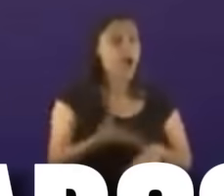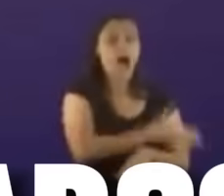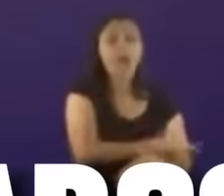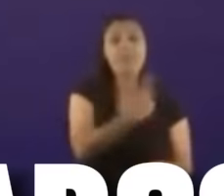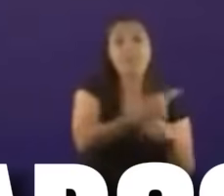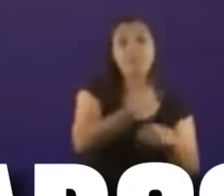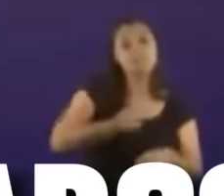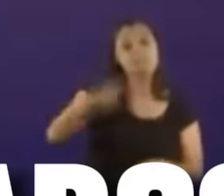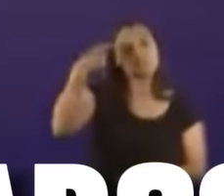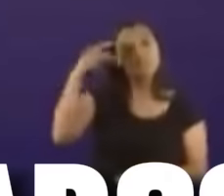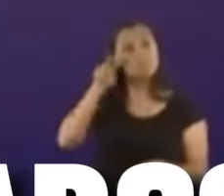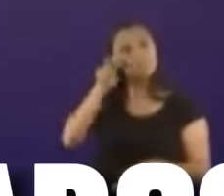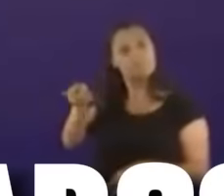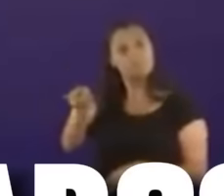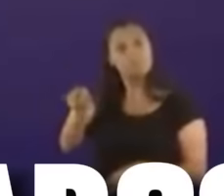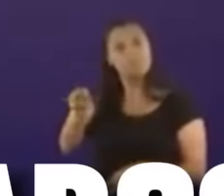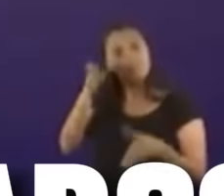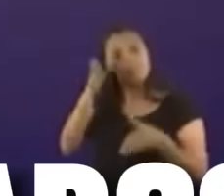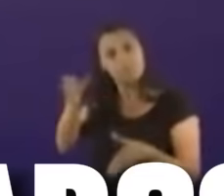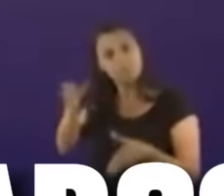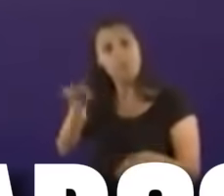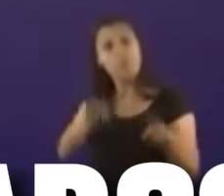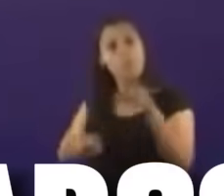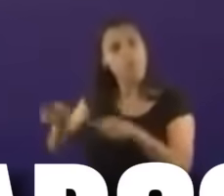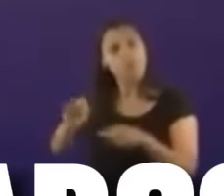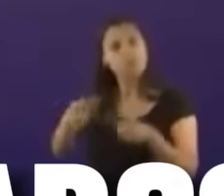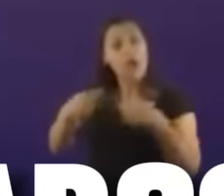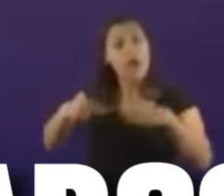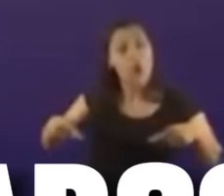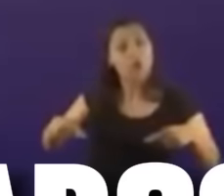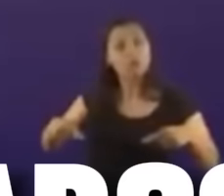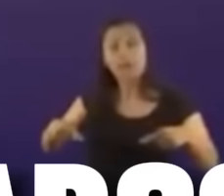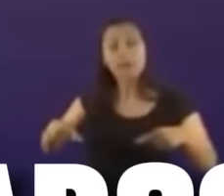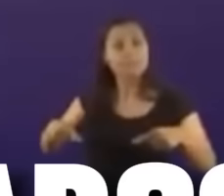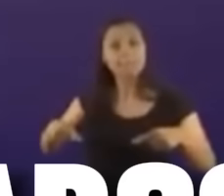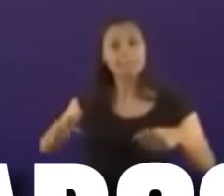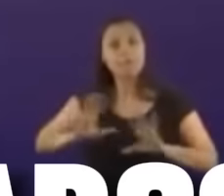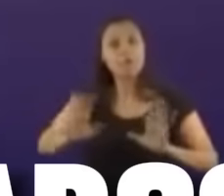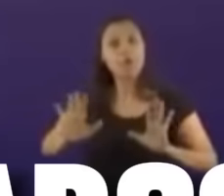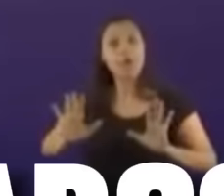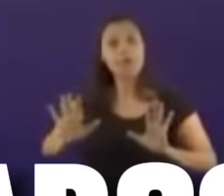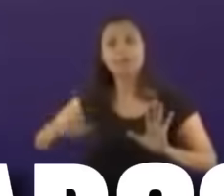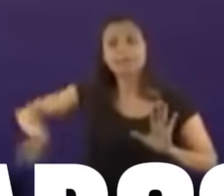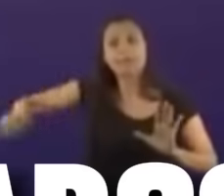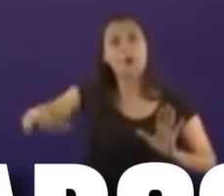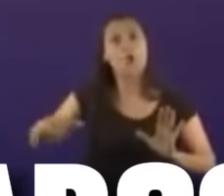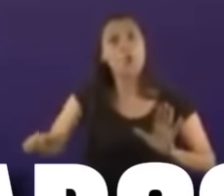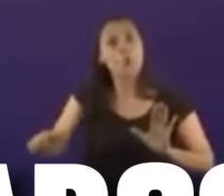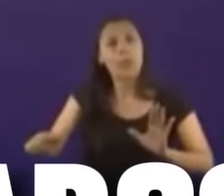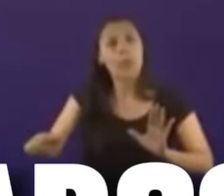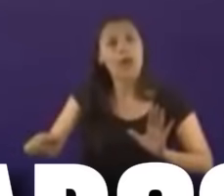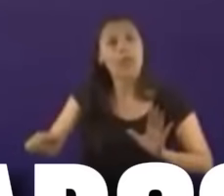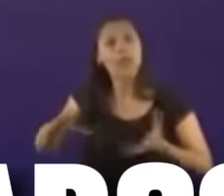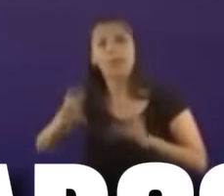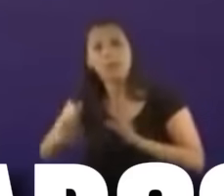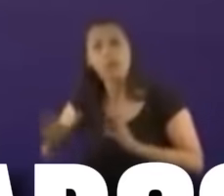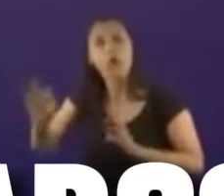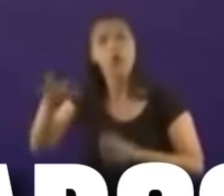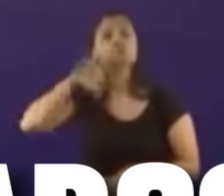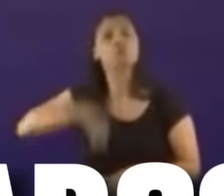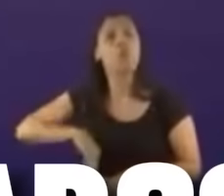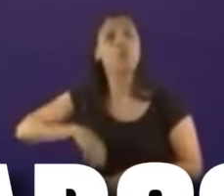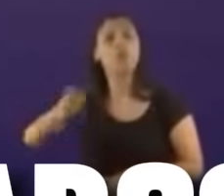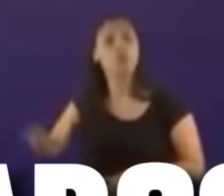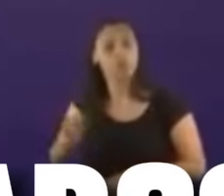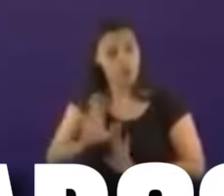primero en la estructura y en cuestiones que no atañen, ese ajuste que no atañen al haber previsional.